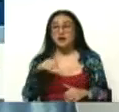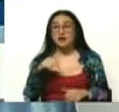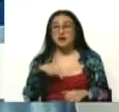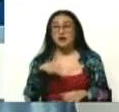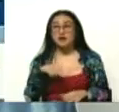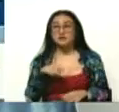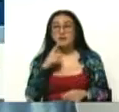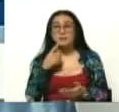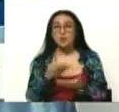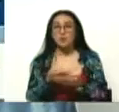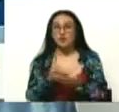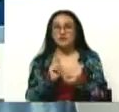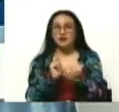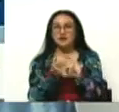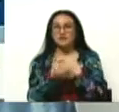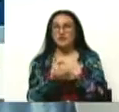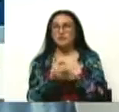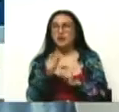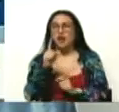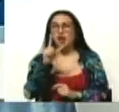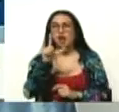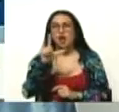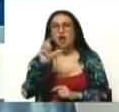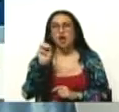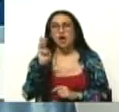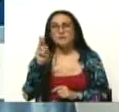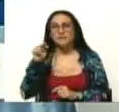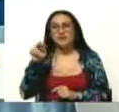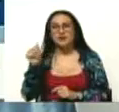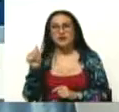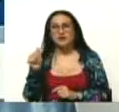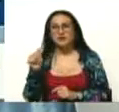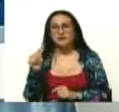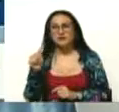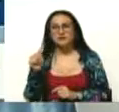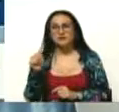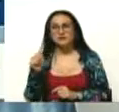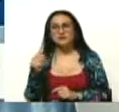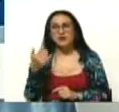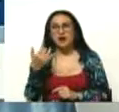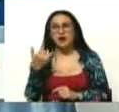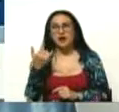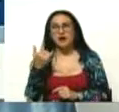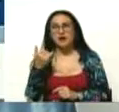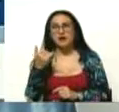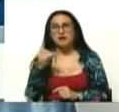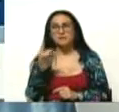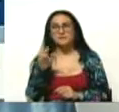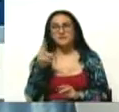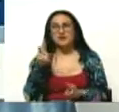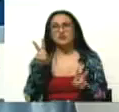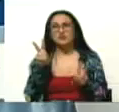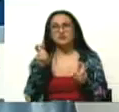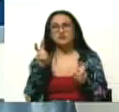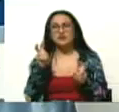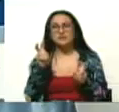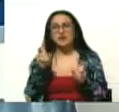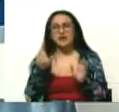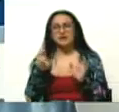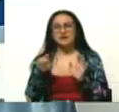en esta propuesta de reforma de la LOGNA que estamos preparando, establecemos un agravante para los delitos